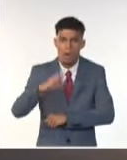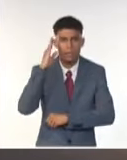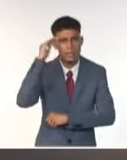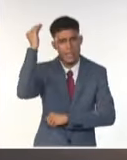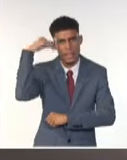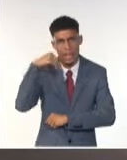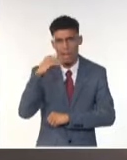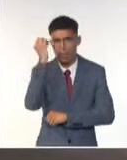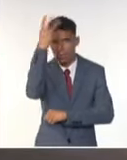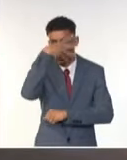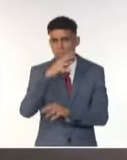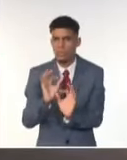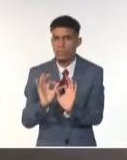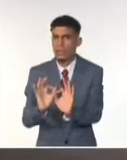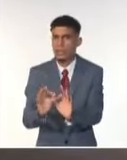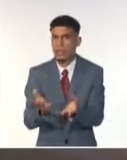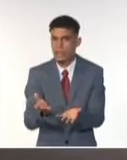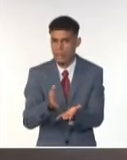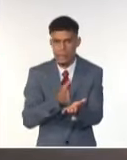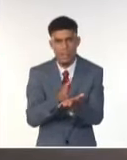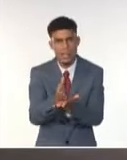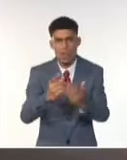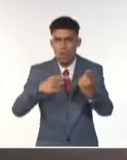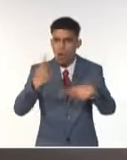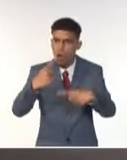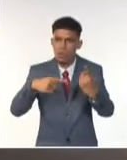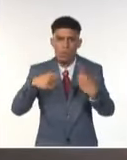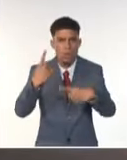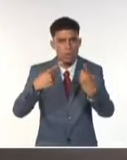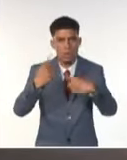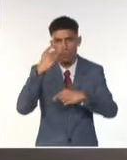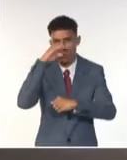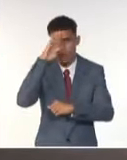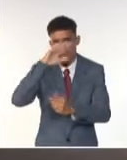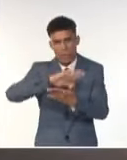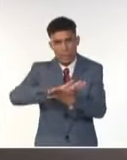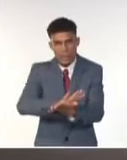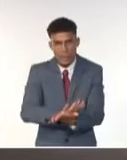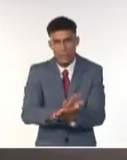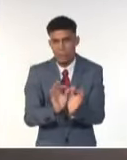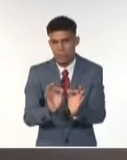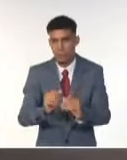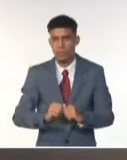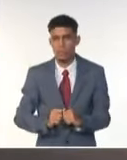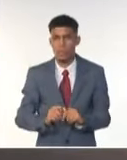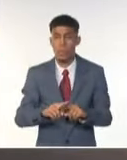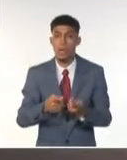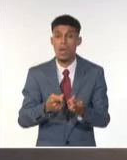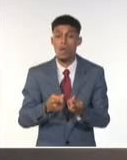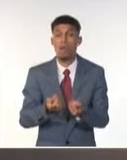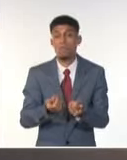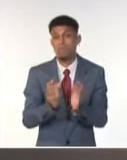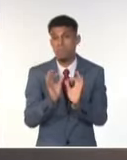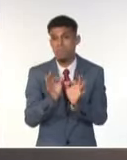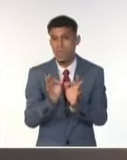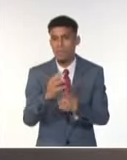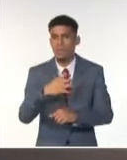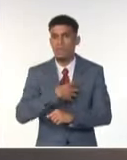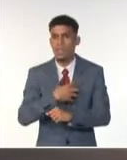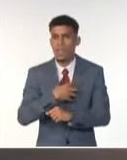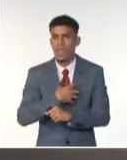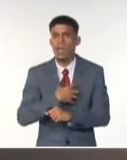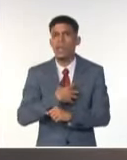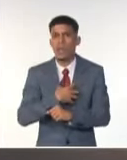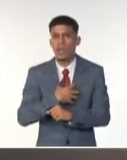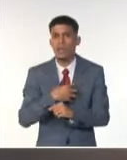de grupos anticubanos cuya narrativa es poco seria, pero cuenta con la complicidad y el megáfono de la maquinaria